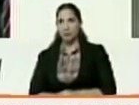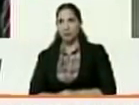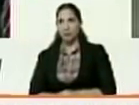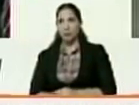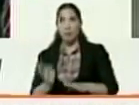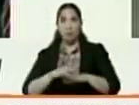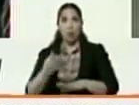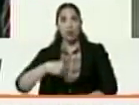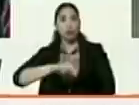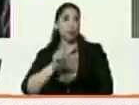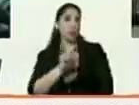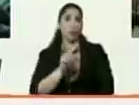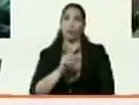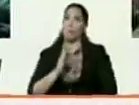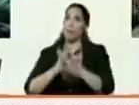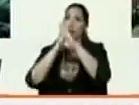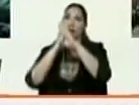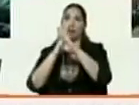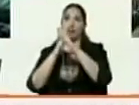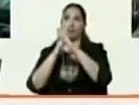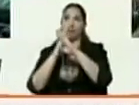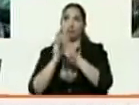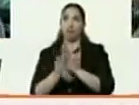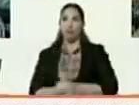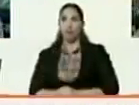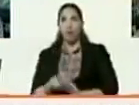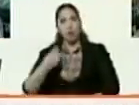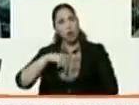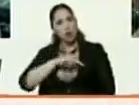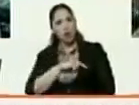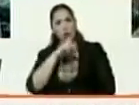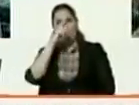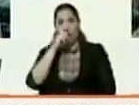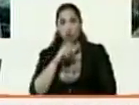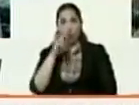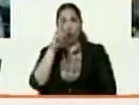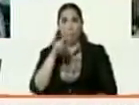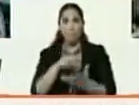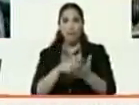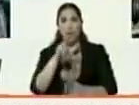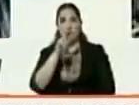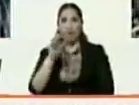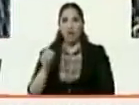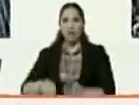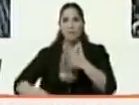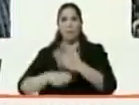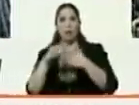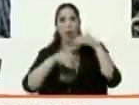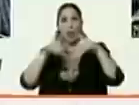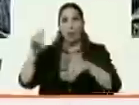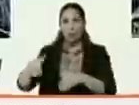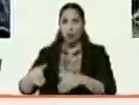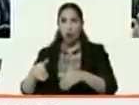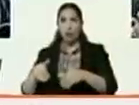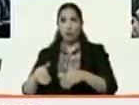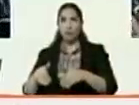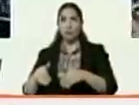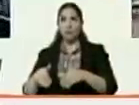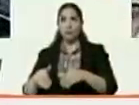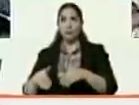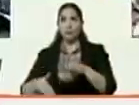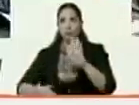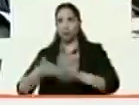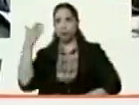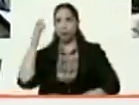Porque a nosotros no nos va a parar eso. Nosotros en el año 2020 vamos a unas elecciones parlamentarias, a la